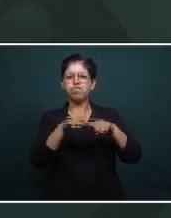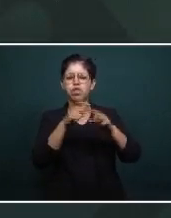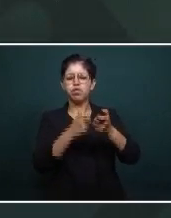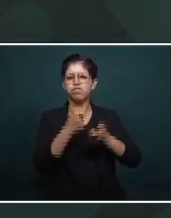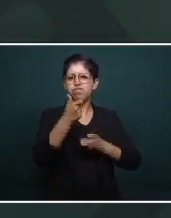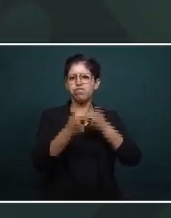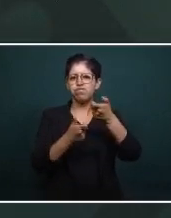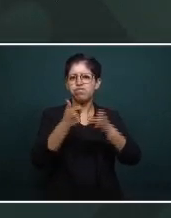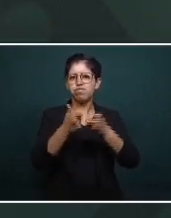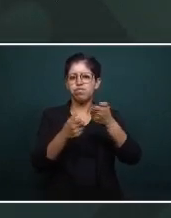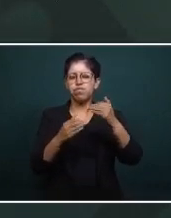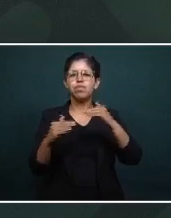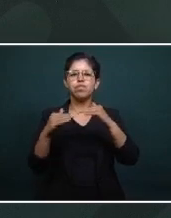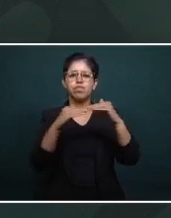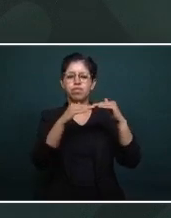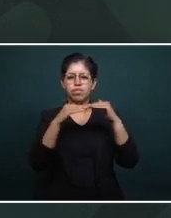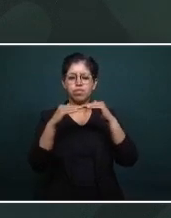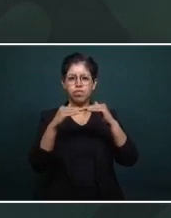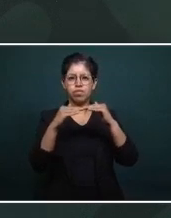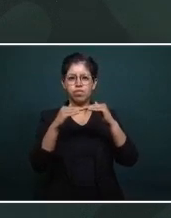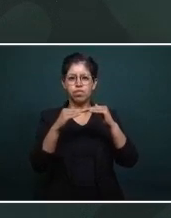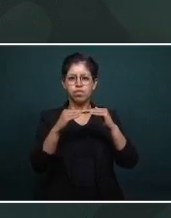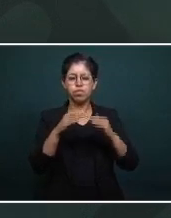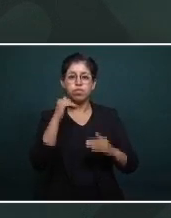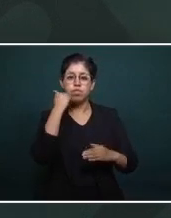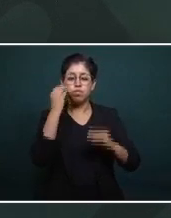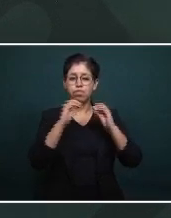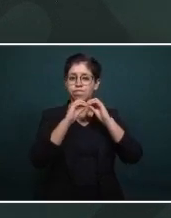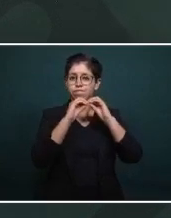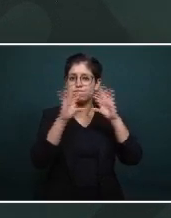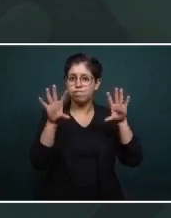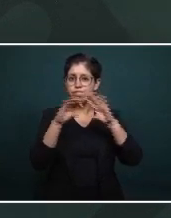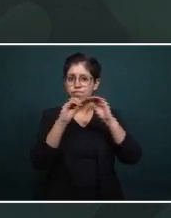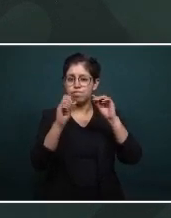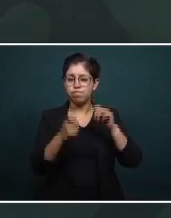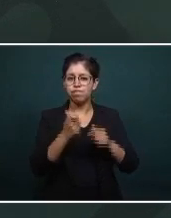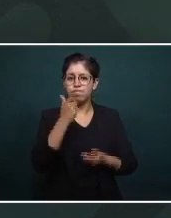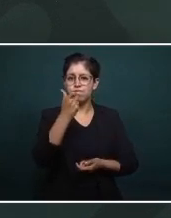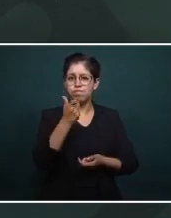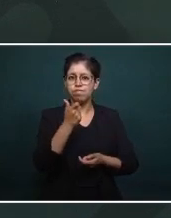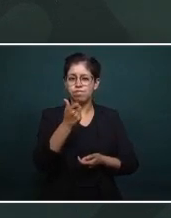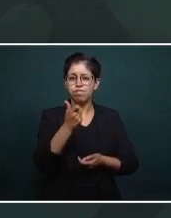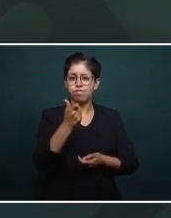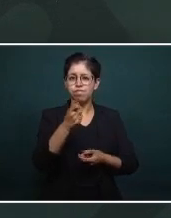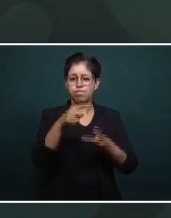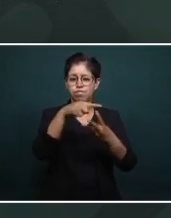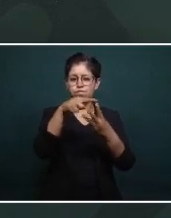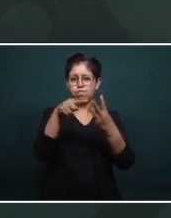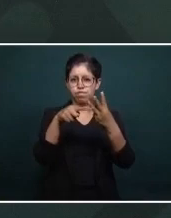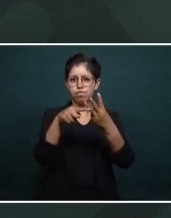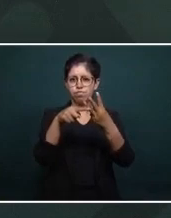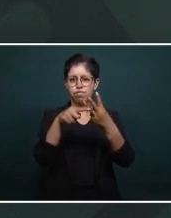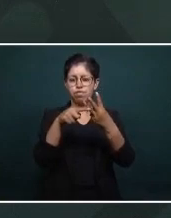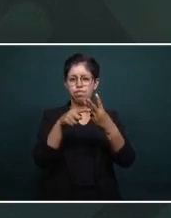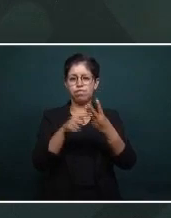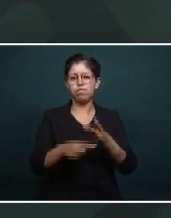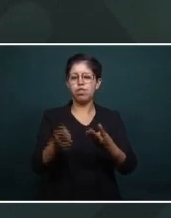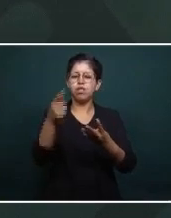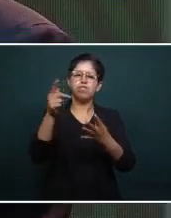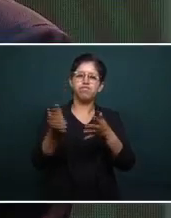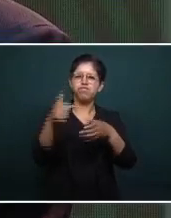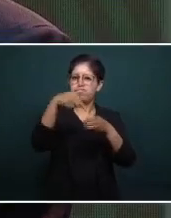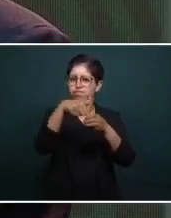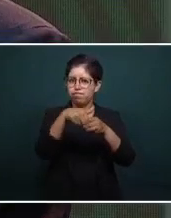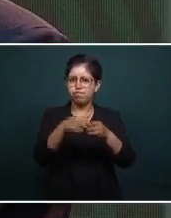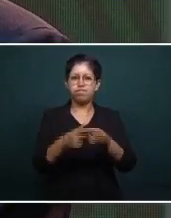se promueve a dar a conocer los precios de estos combustibles. Antes